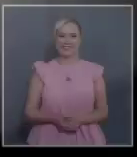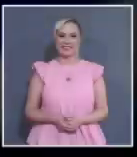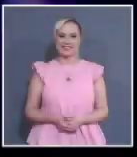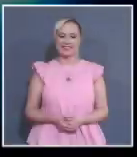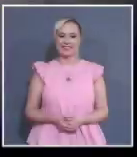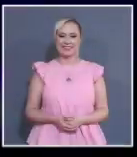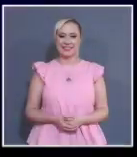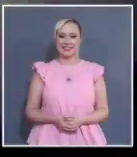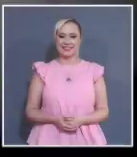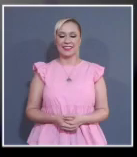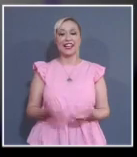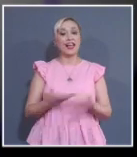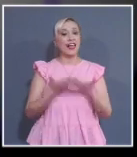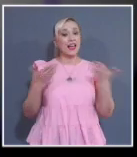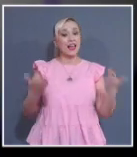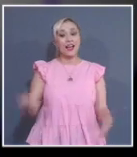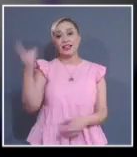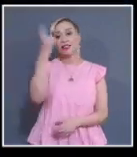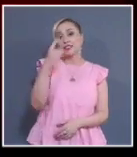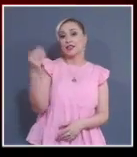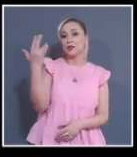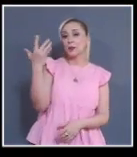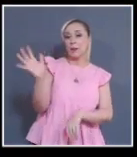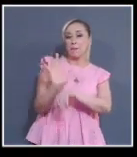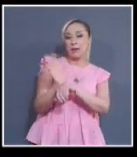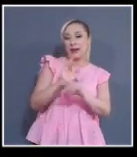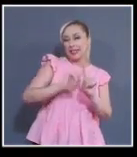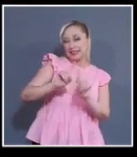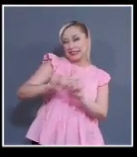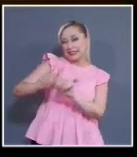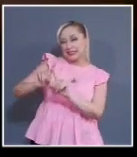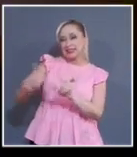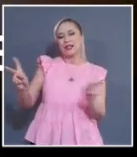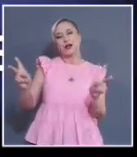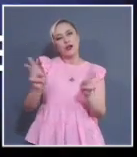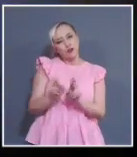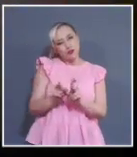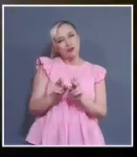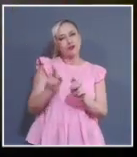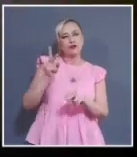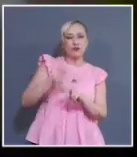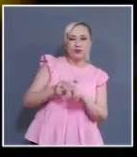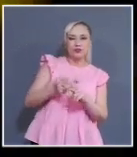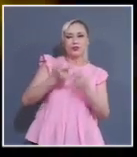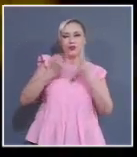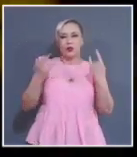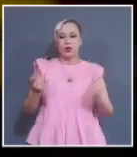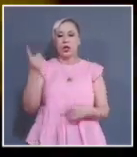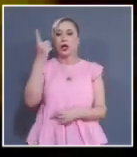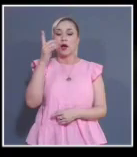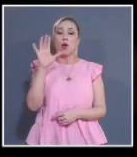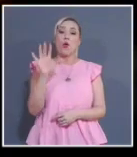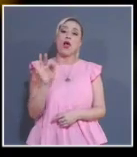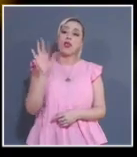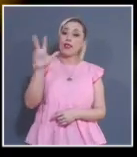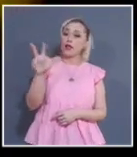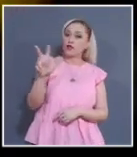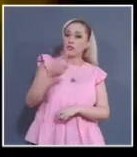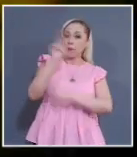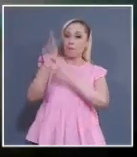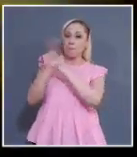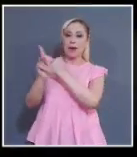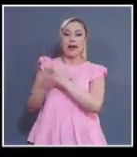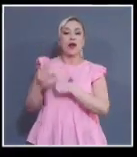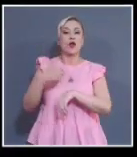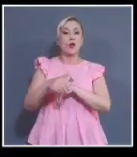Más de 150 películas, cortos y documentales de 48 países forman parte del 13º Festival Internacional de Cine